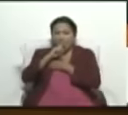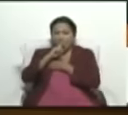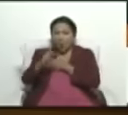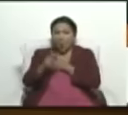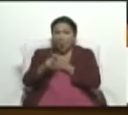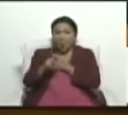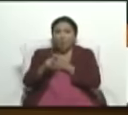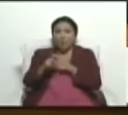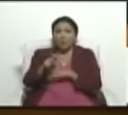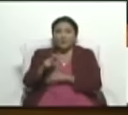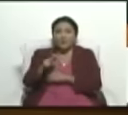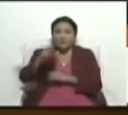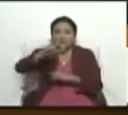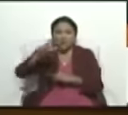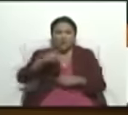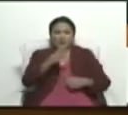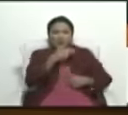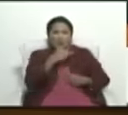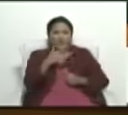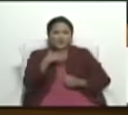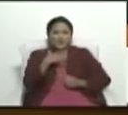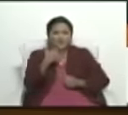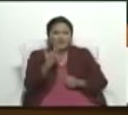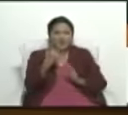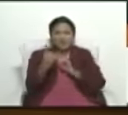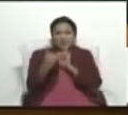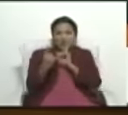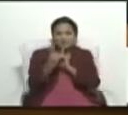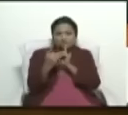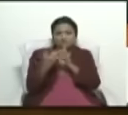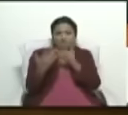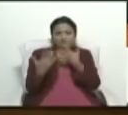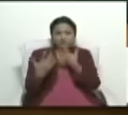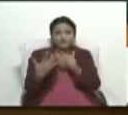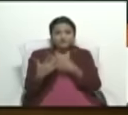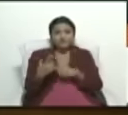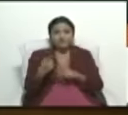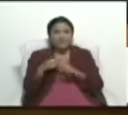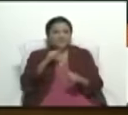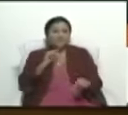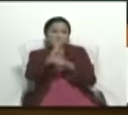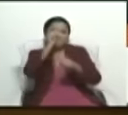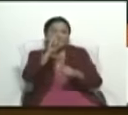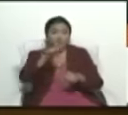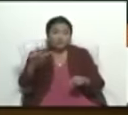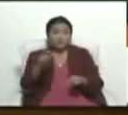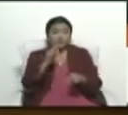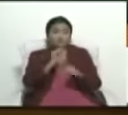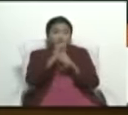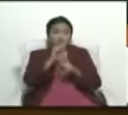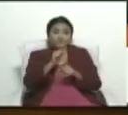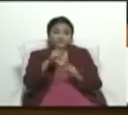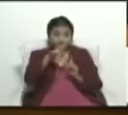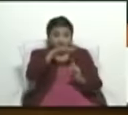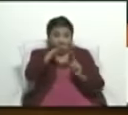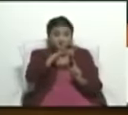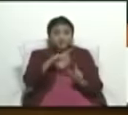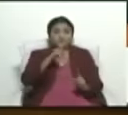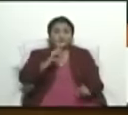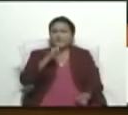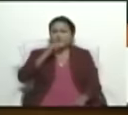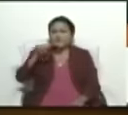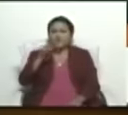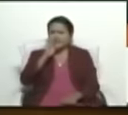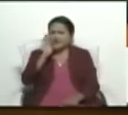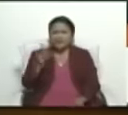gente que no tiene sentimientos de empatía con nadie, de la gente que amenaza. Cuando ocurre algo así, hay que denunciar a